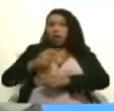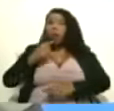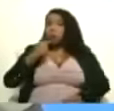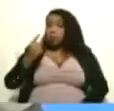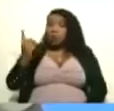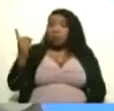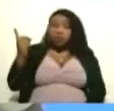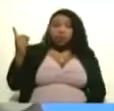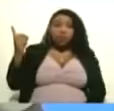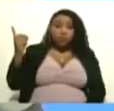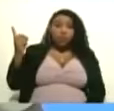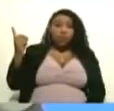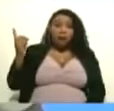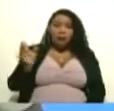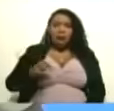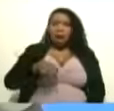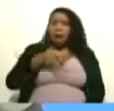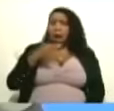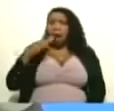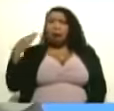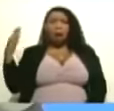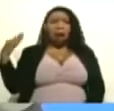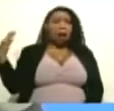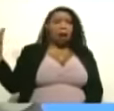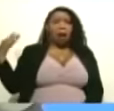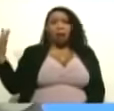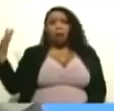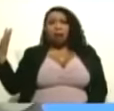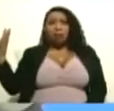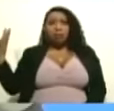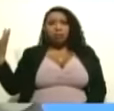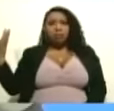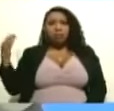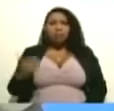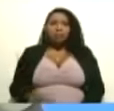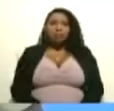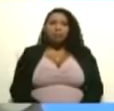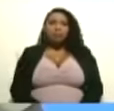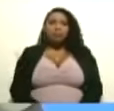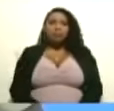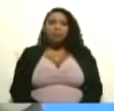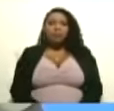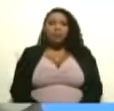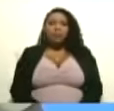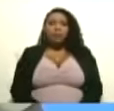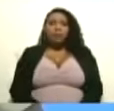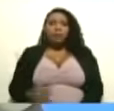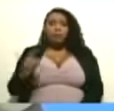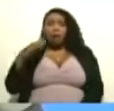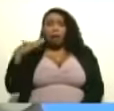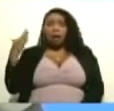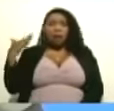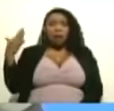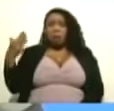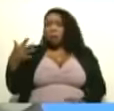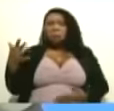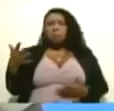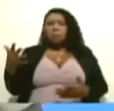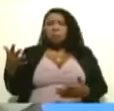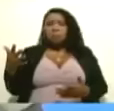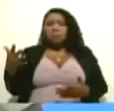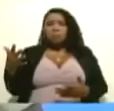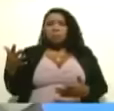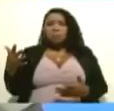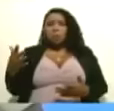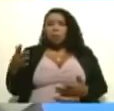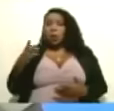en un alarde de mezquindad en un alarde de apatrid